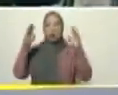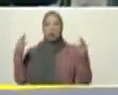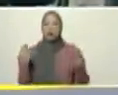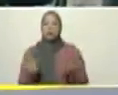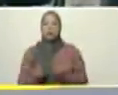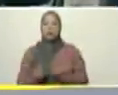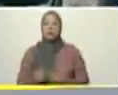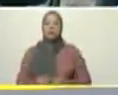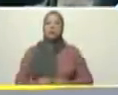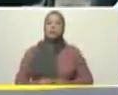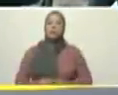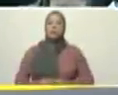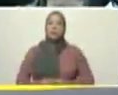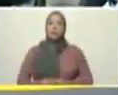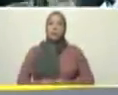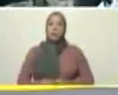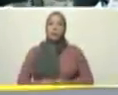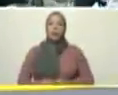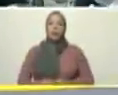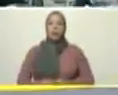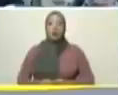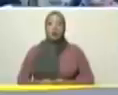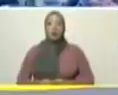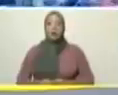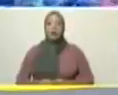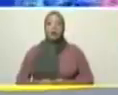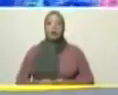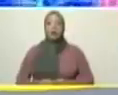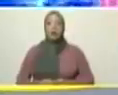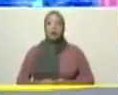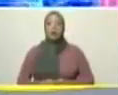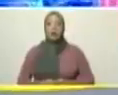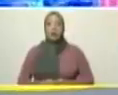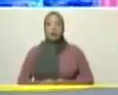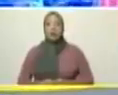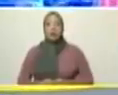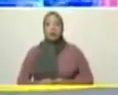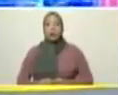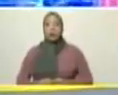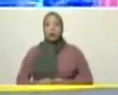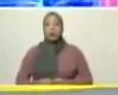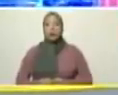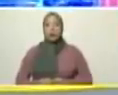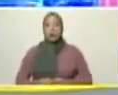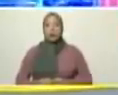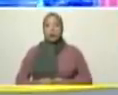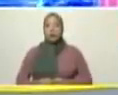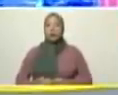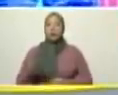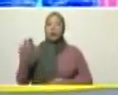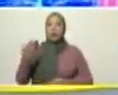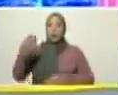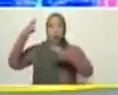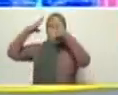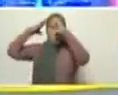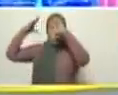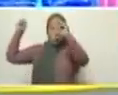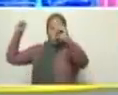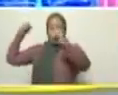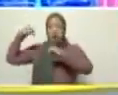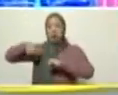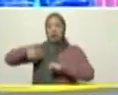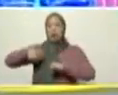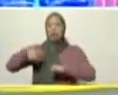Quiero saludar también de manera muy especial a los embajadores del cuerpo diplomático representado en Venezuela,